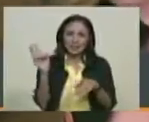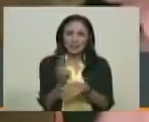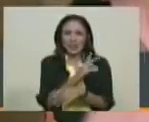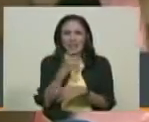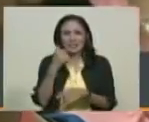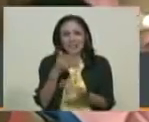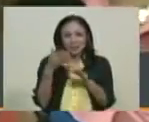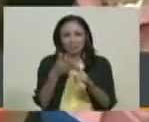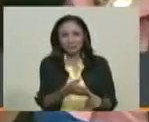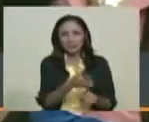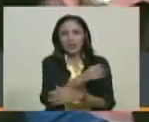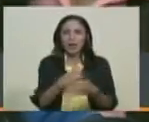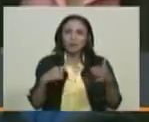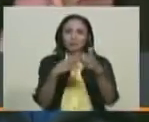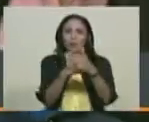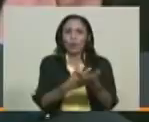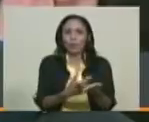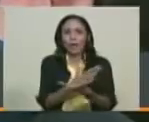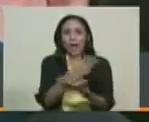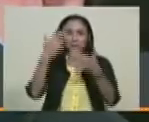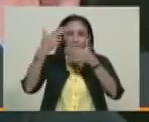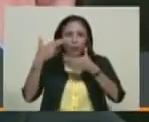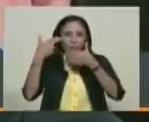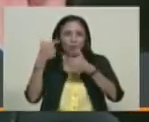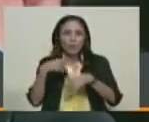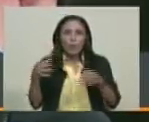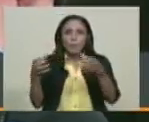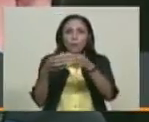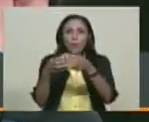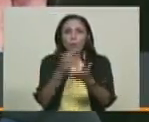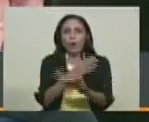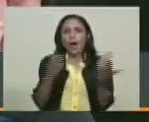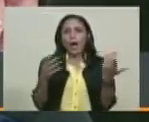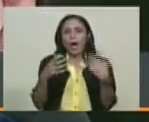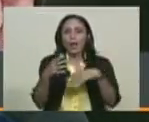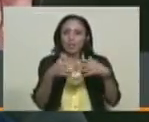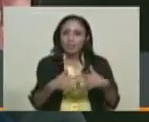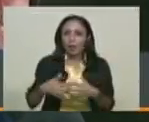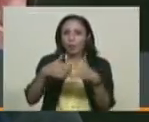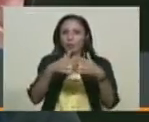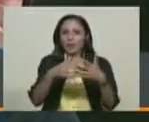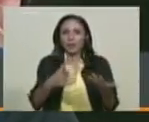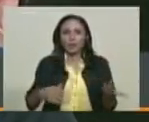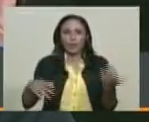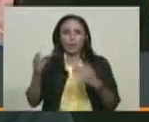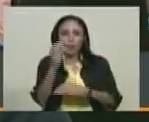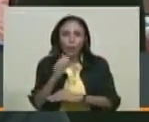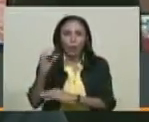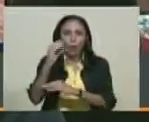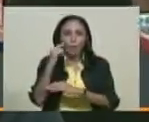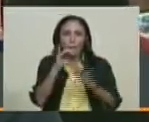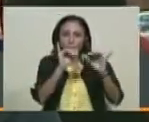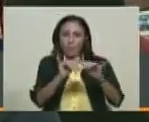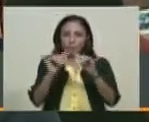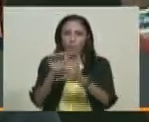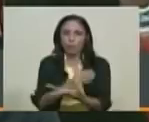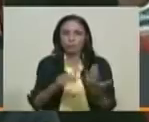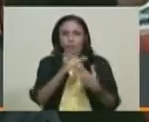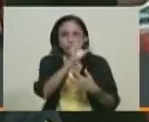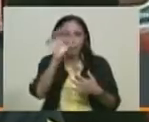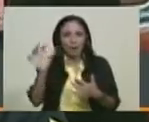el golpismo y el terrorismo por parte del gobierno de los Estados Unidos de Norteamérica y por parte de los